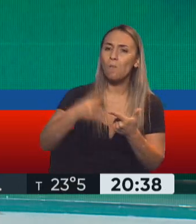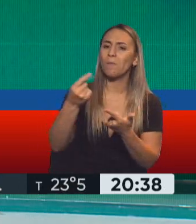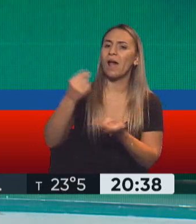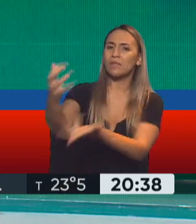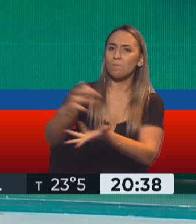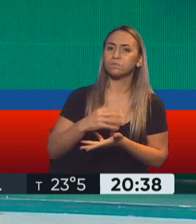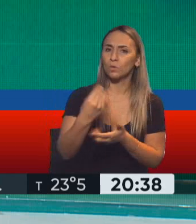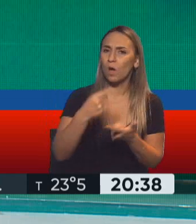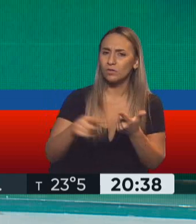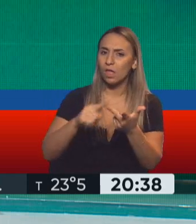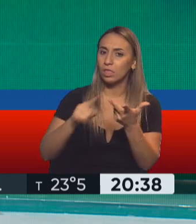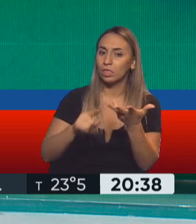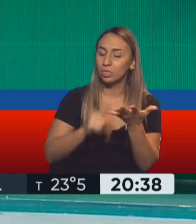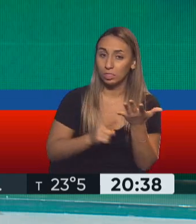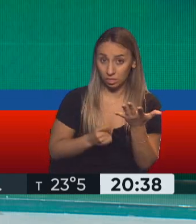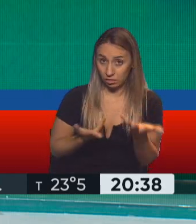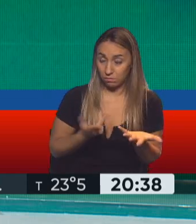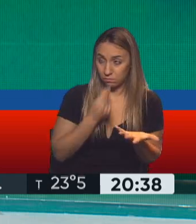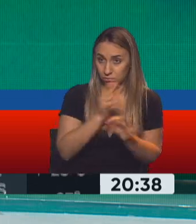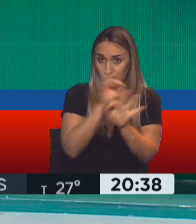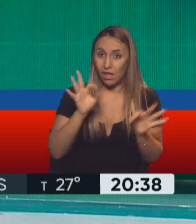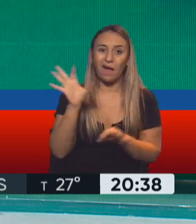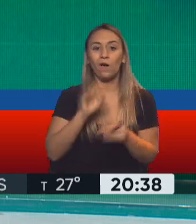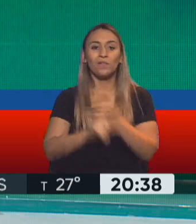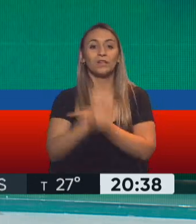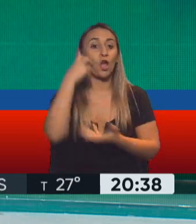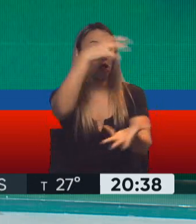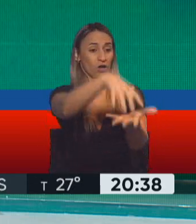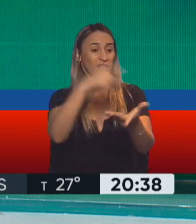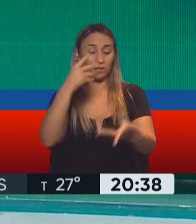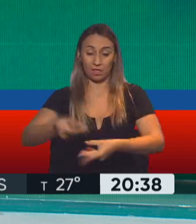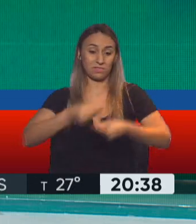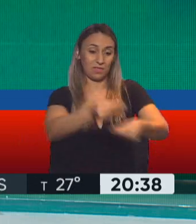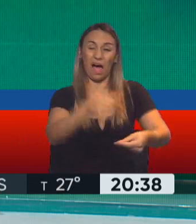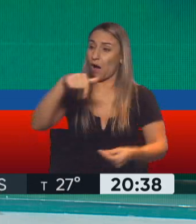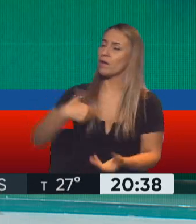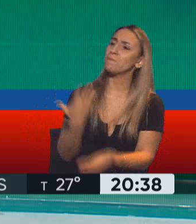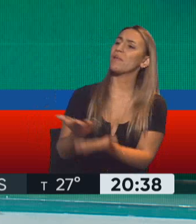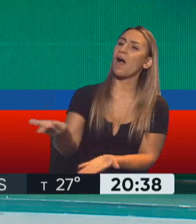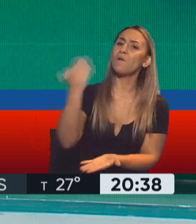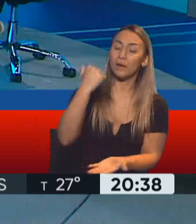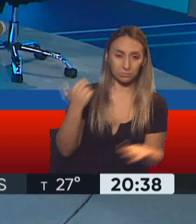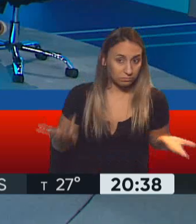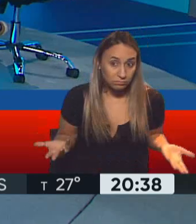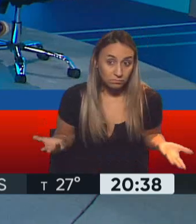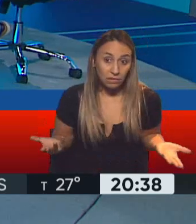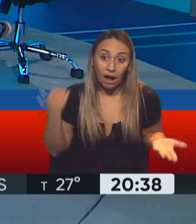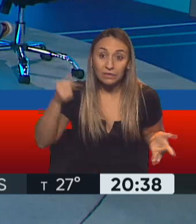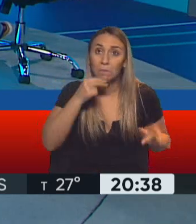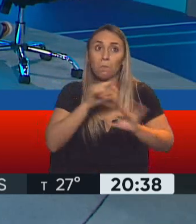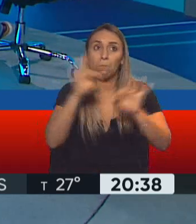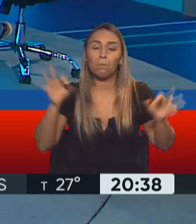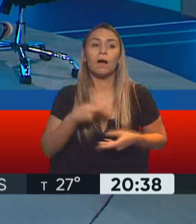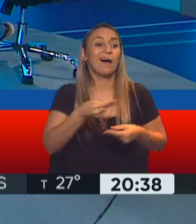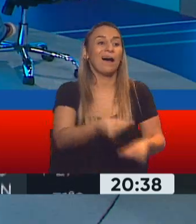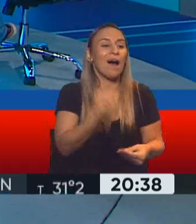con esa plata a nadie se le ocurrió tampoco que pase por el congreso como lo están exigiendo ahora creo que todos estamos aquí de acuerdo en que tienen que pasar estos temas por el congreso no pero